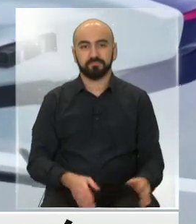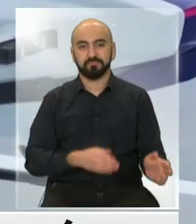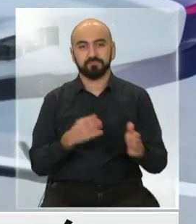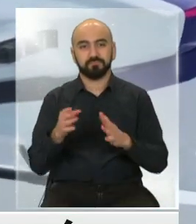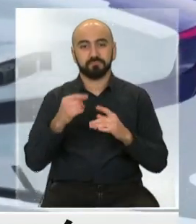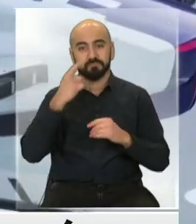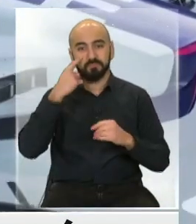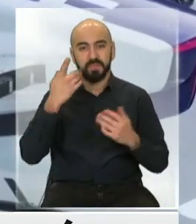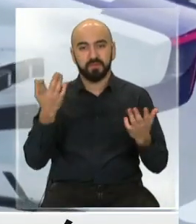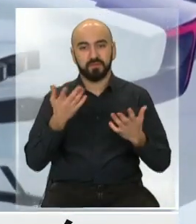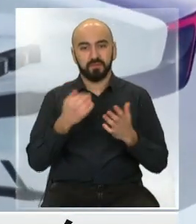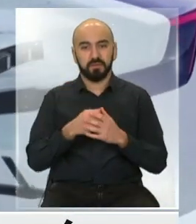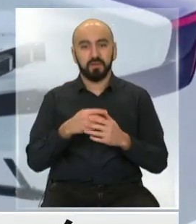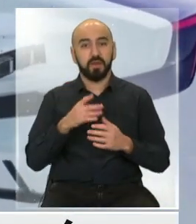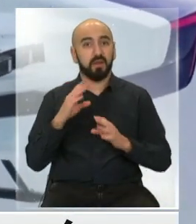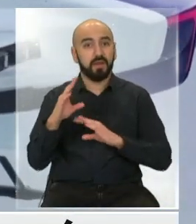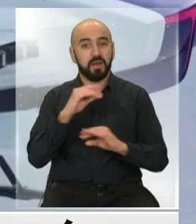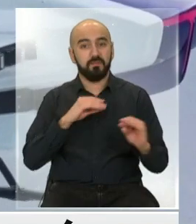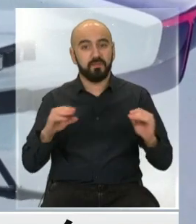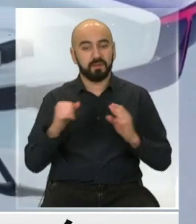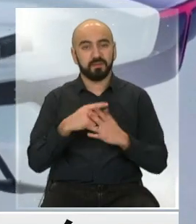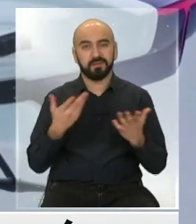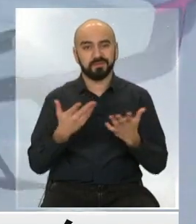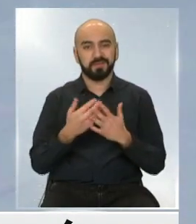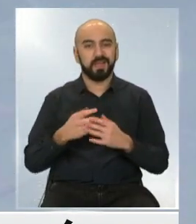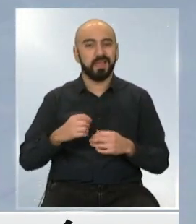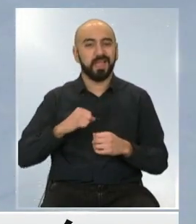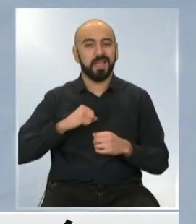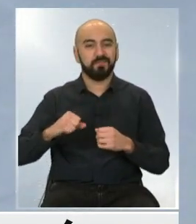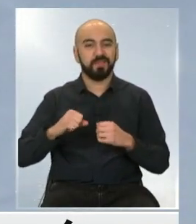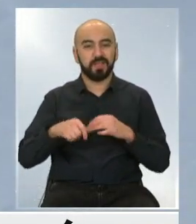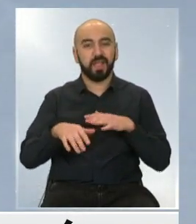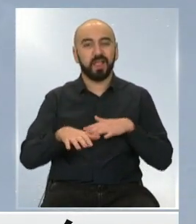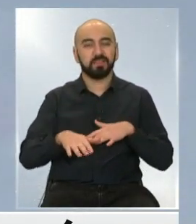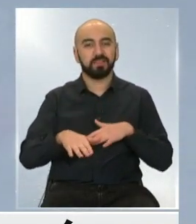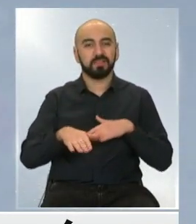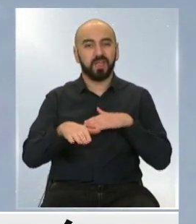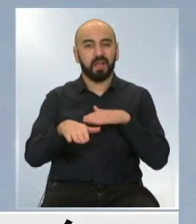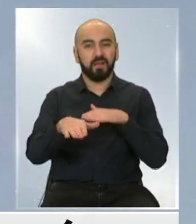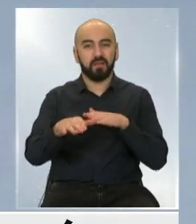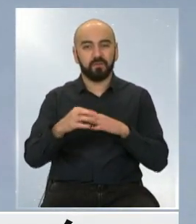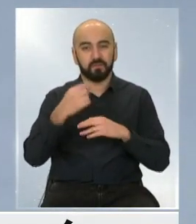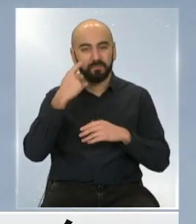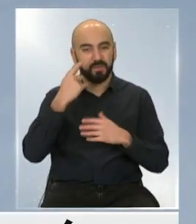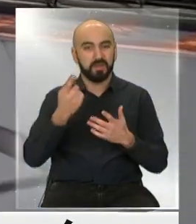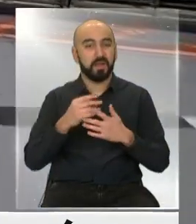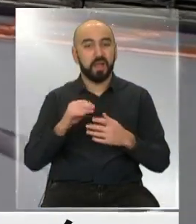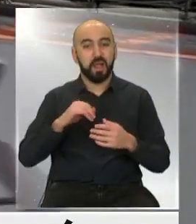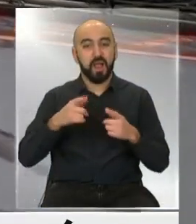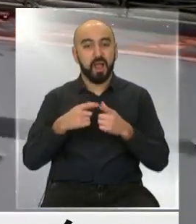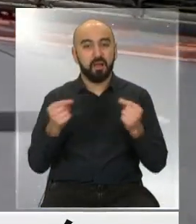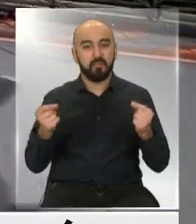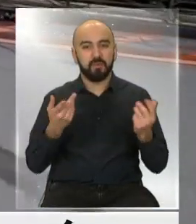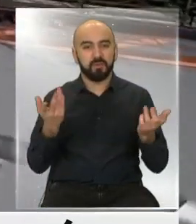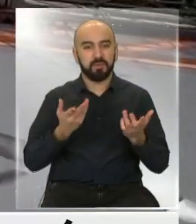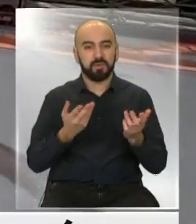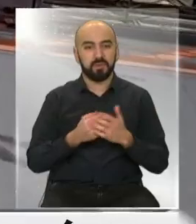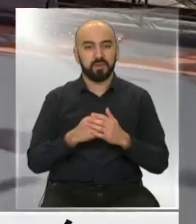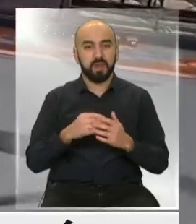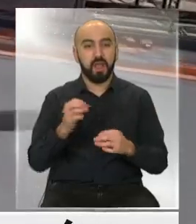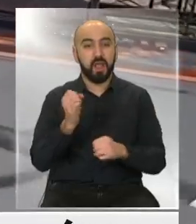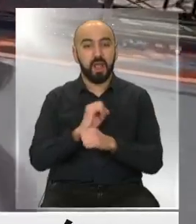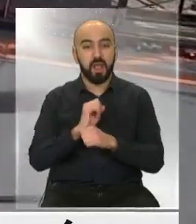Fíjese, ya dicen estaría la solución para evitar los tacos. Mire lo que han diseñado en Japón. Se trata de un